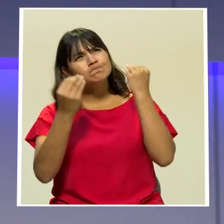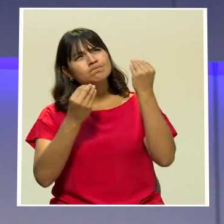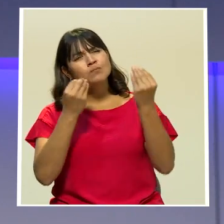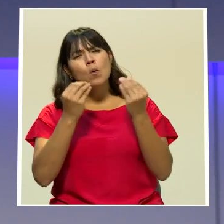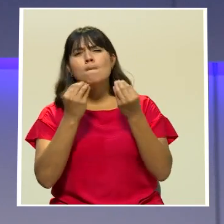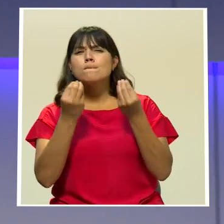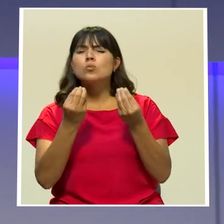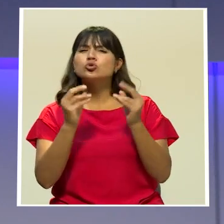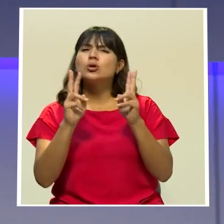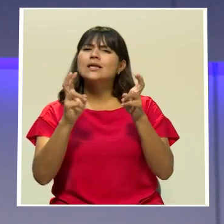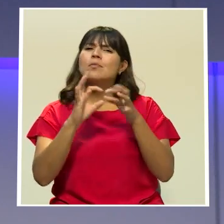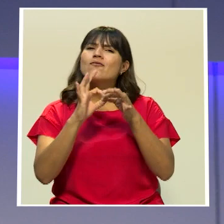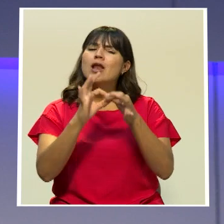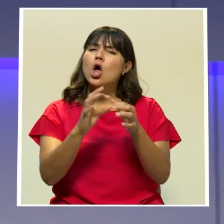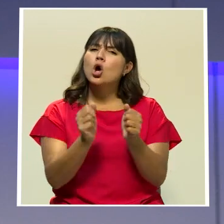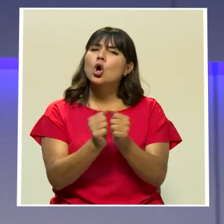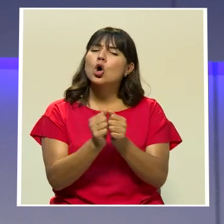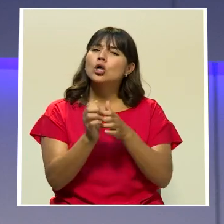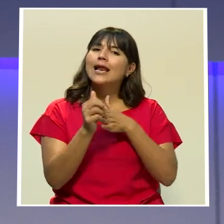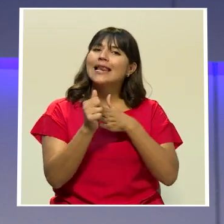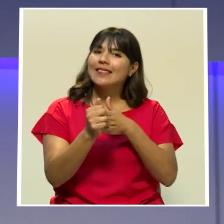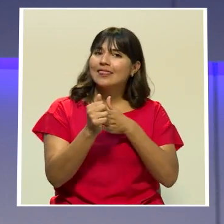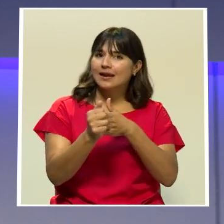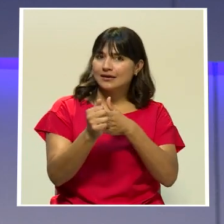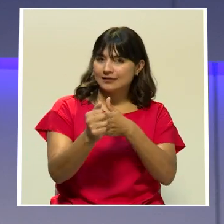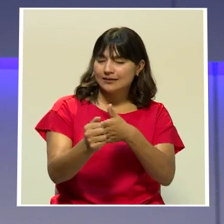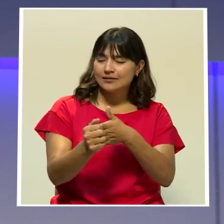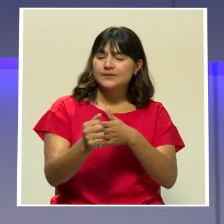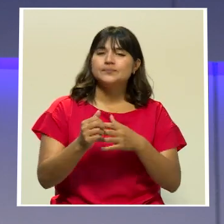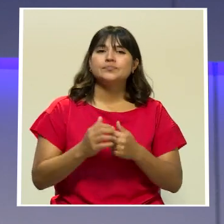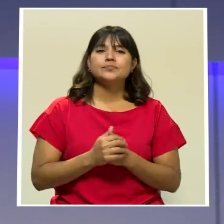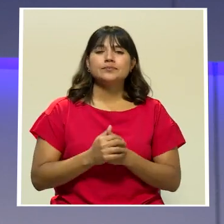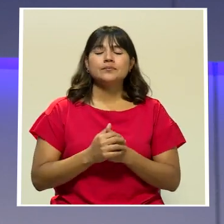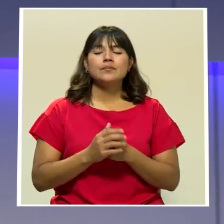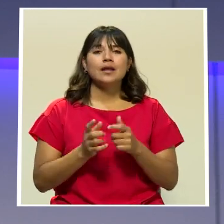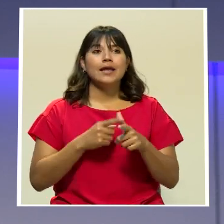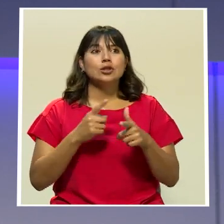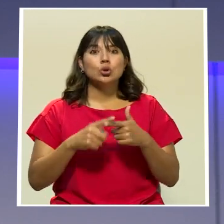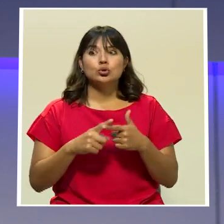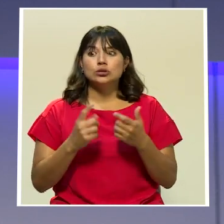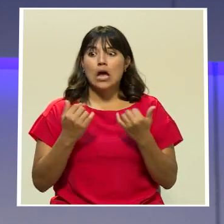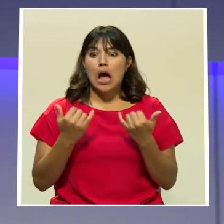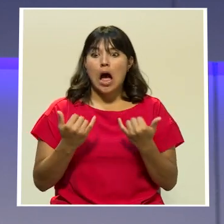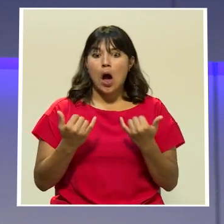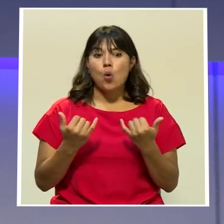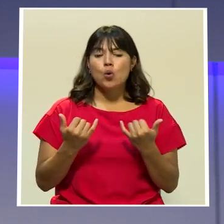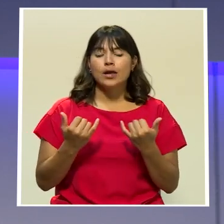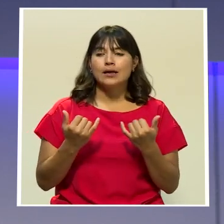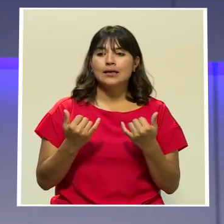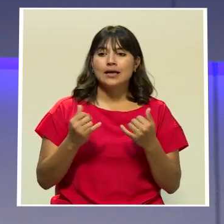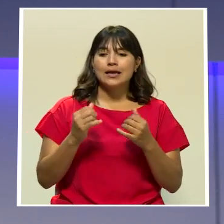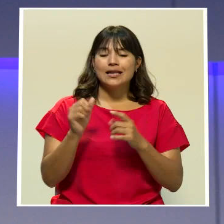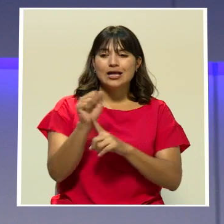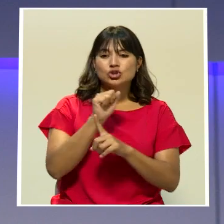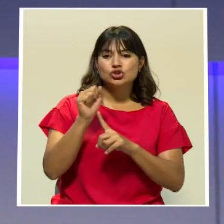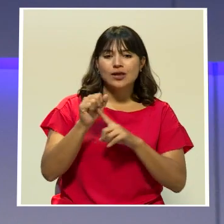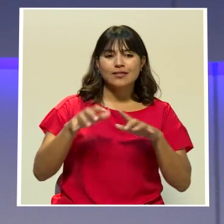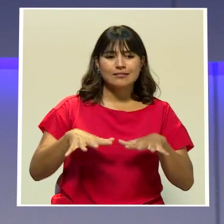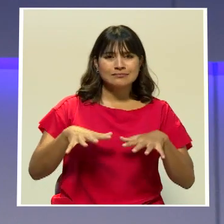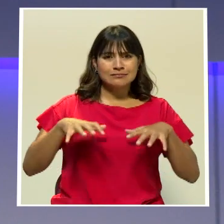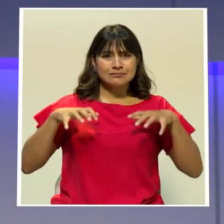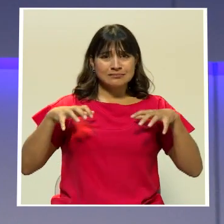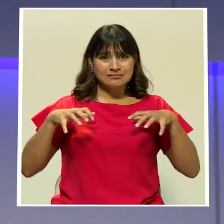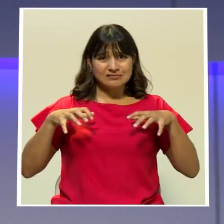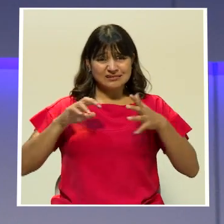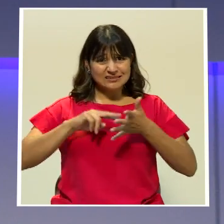liderazgos. ¿Esta tensión es producto de un agotamiento de esos liderazgos? Sí, sin